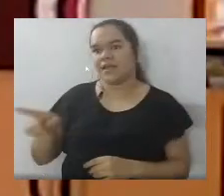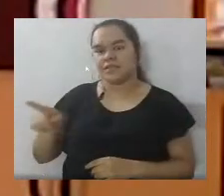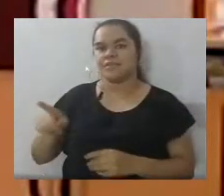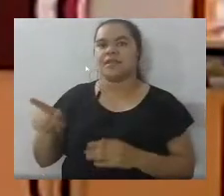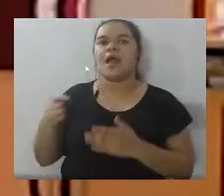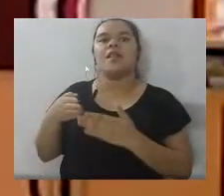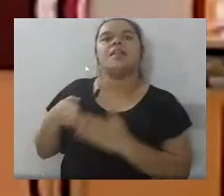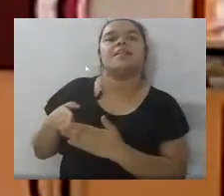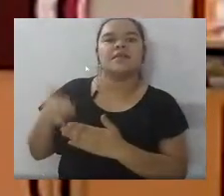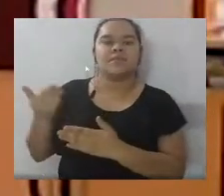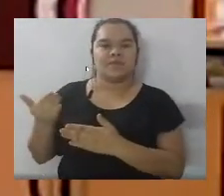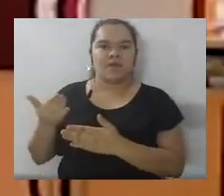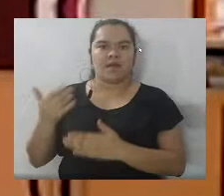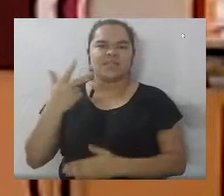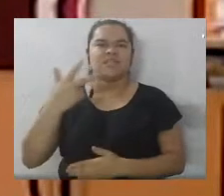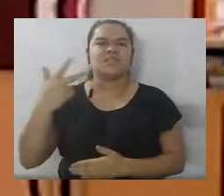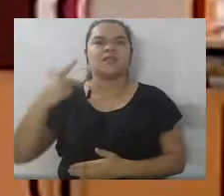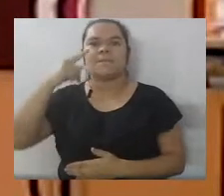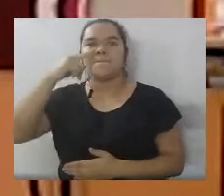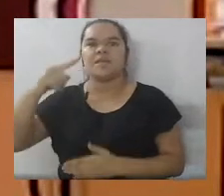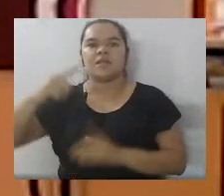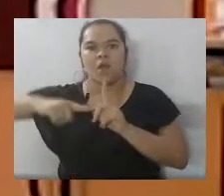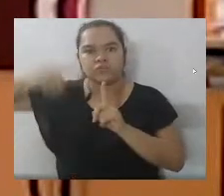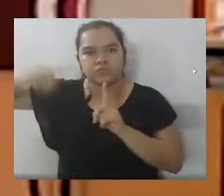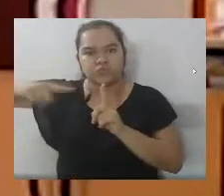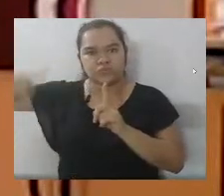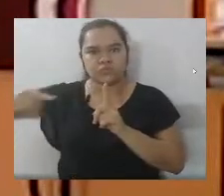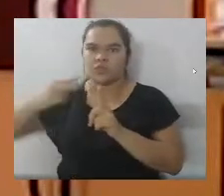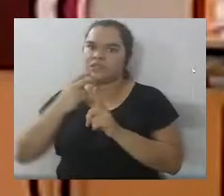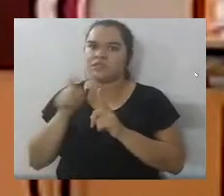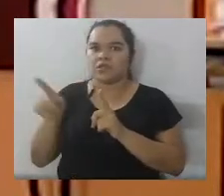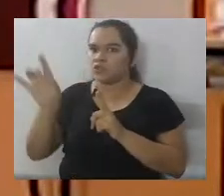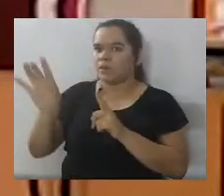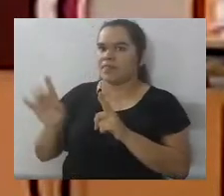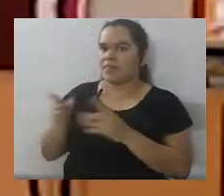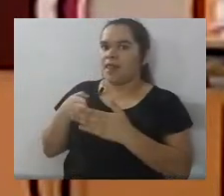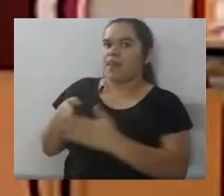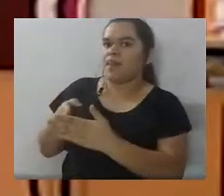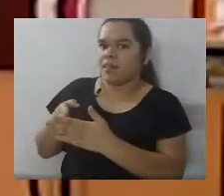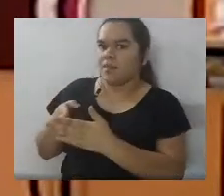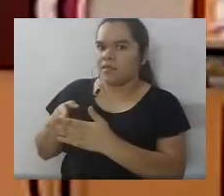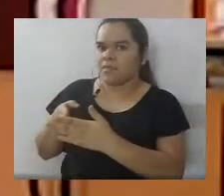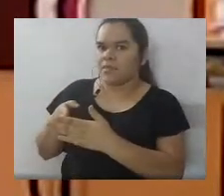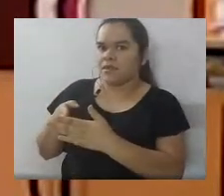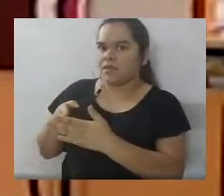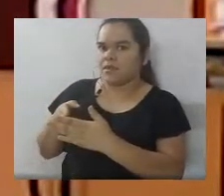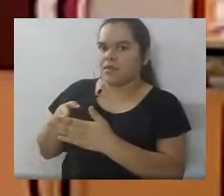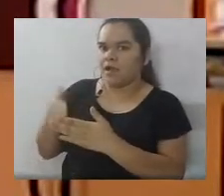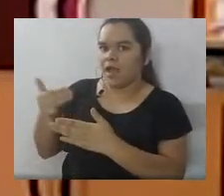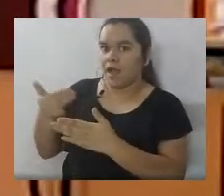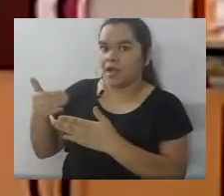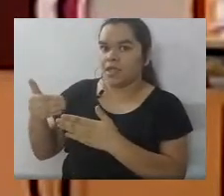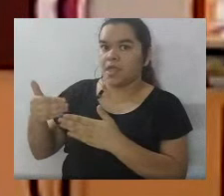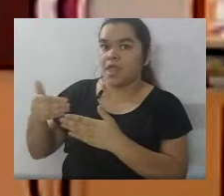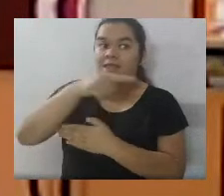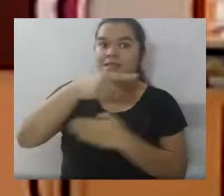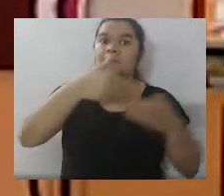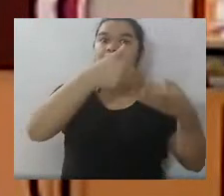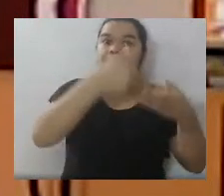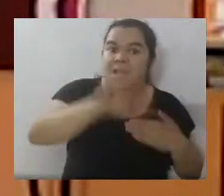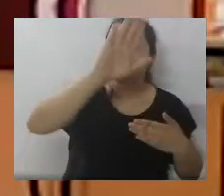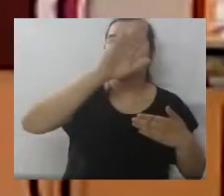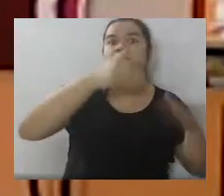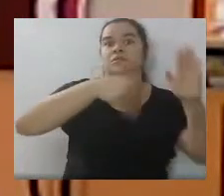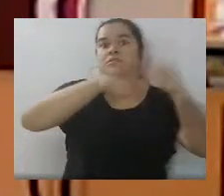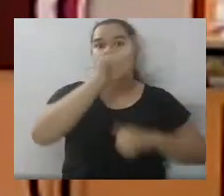33.000 voltios de las tensiones normalizadas que existen en el país. En cambio, el ingeniero en electricidad maneja absolutamente